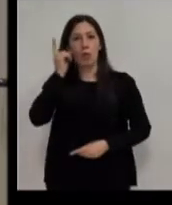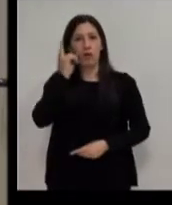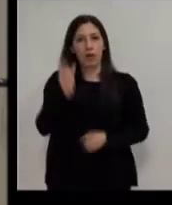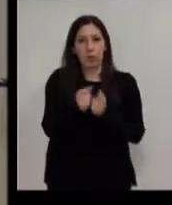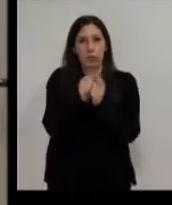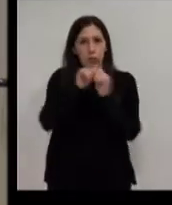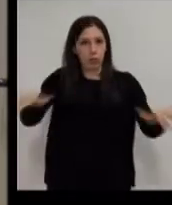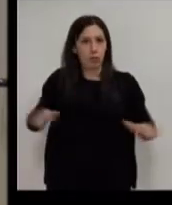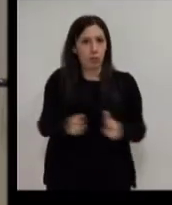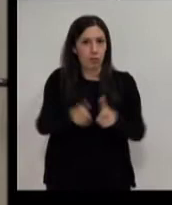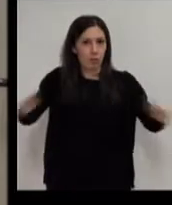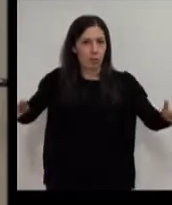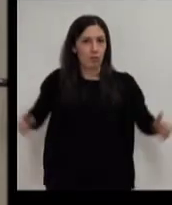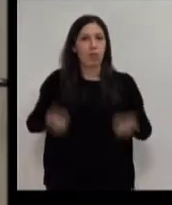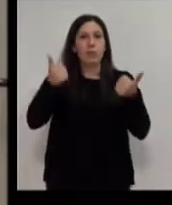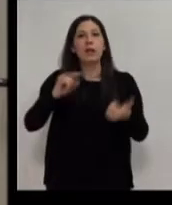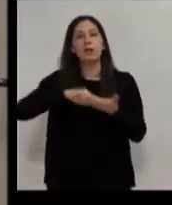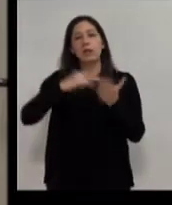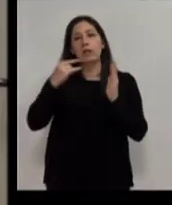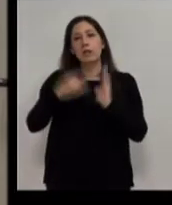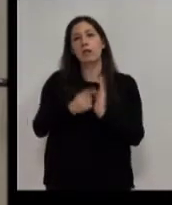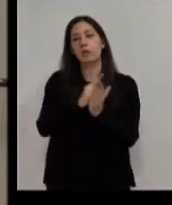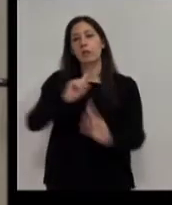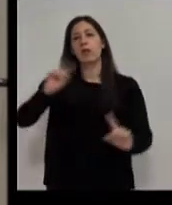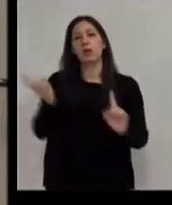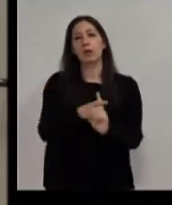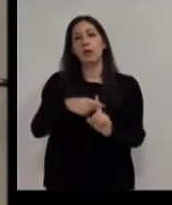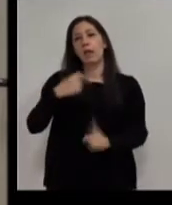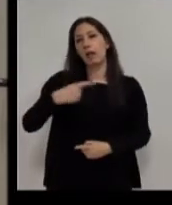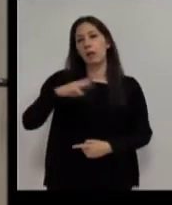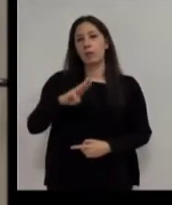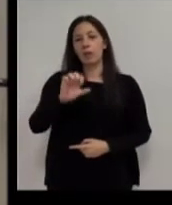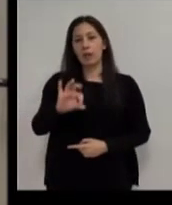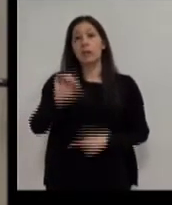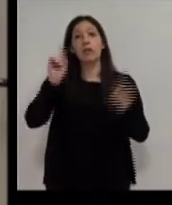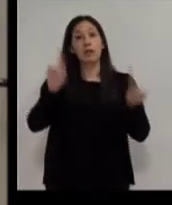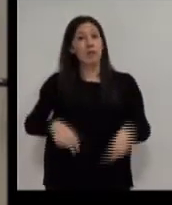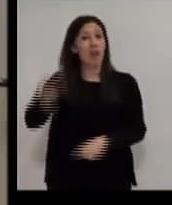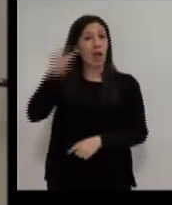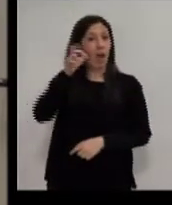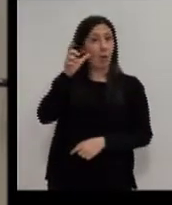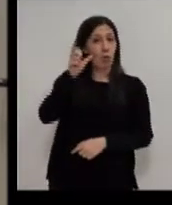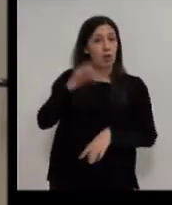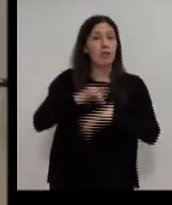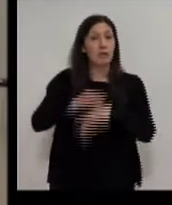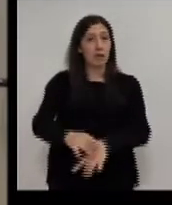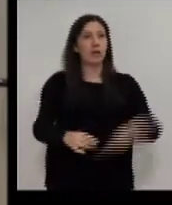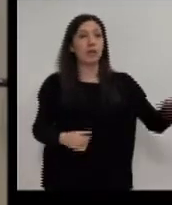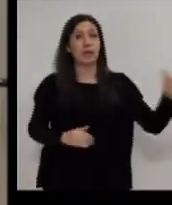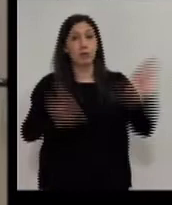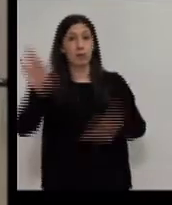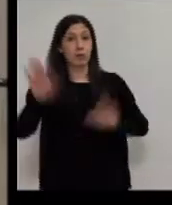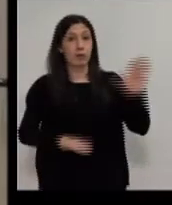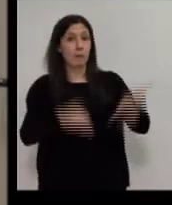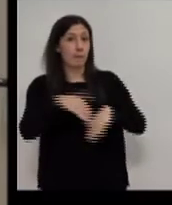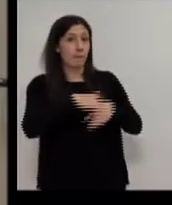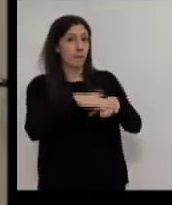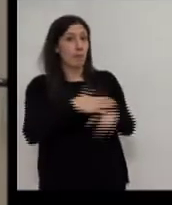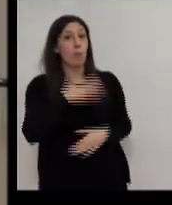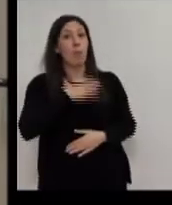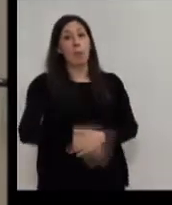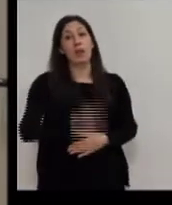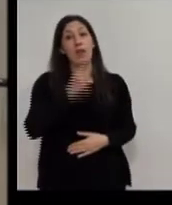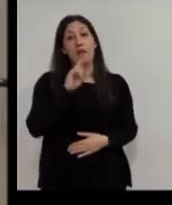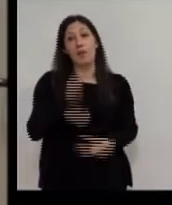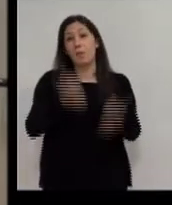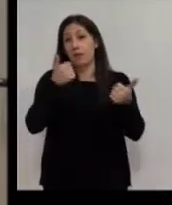para móviles y sistemas operativos más extendidos, sistemas de posicionamiento global GPS, audioguías. Audioguías es una cosa que...